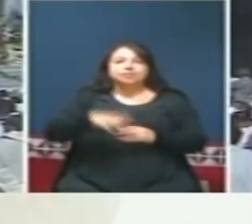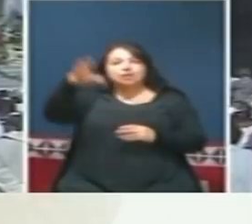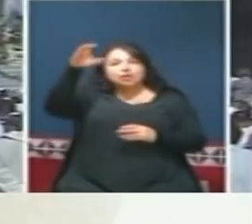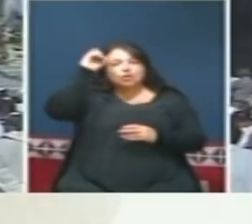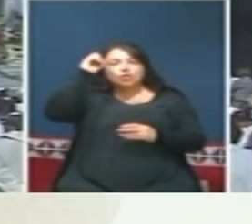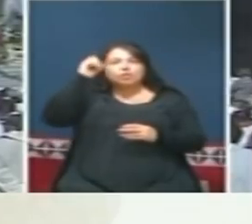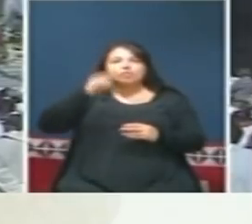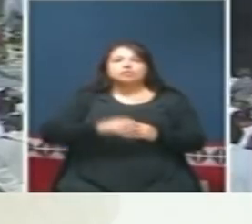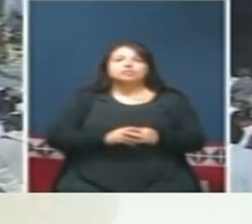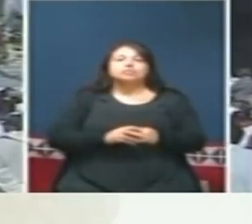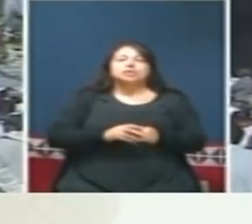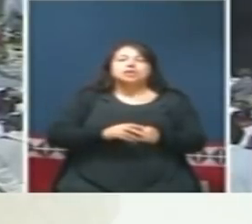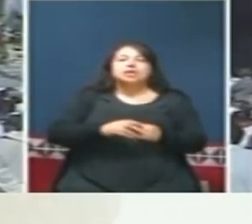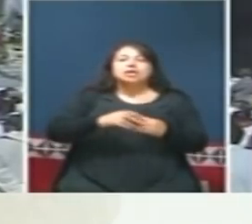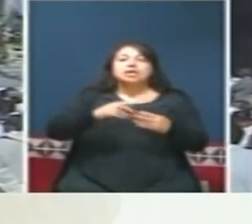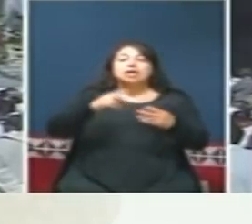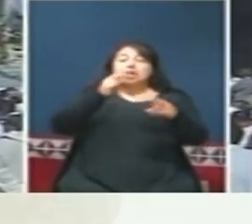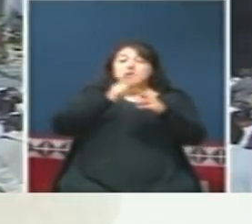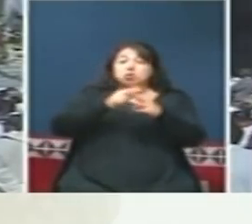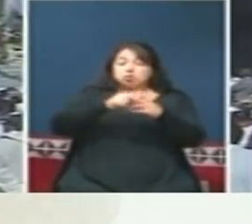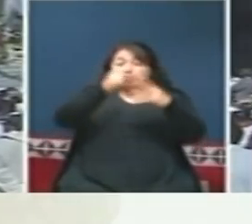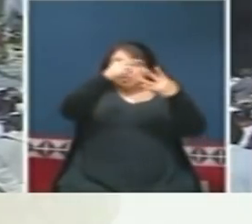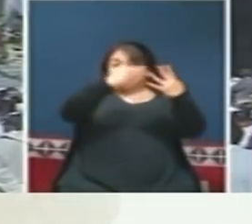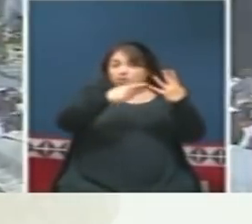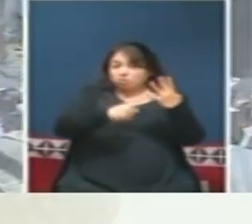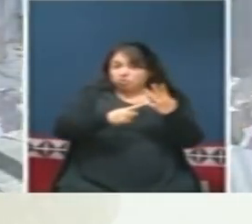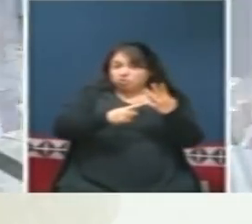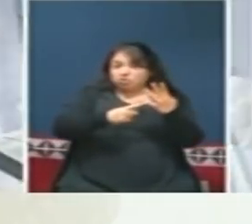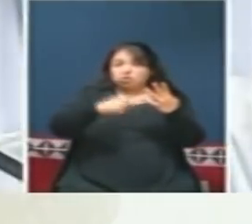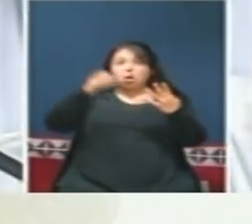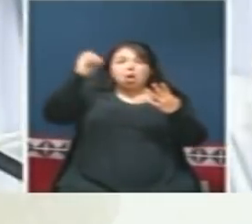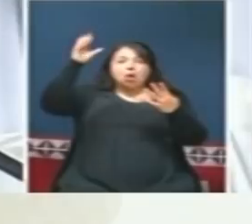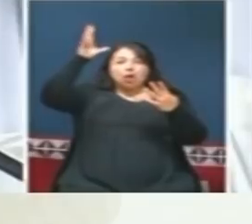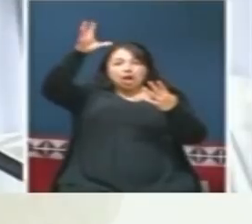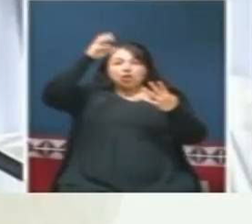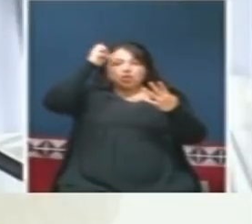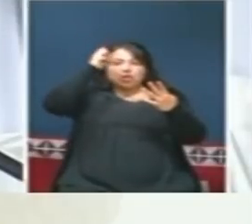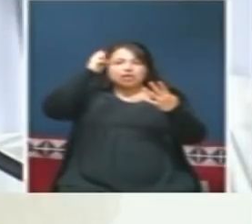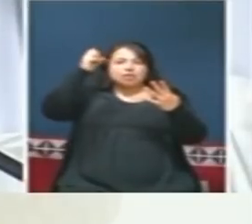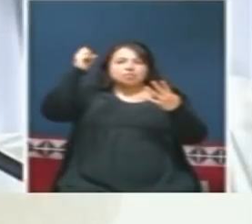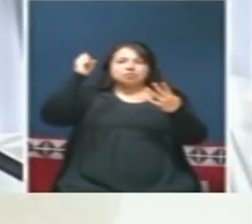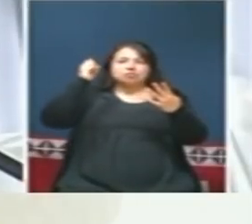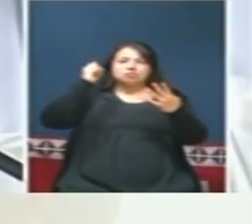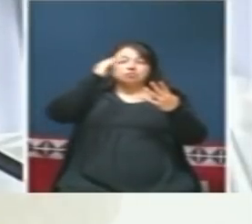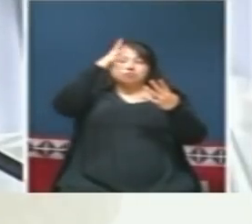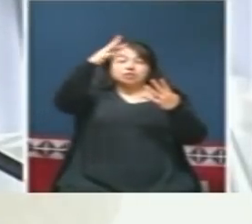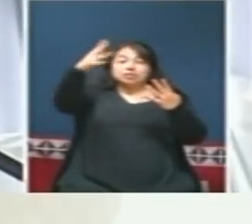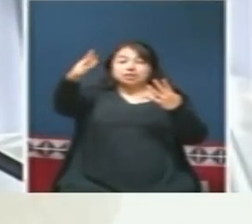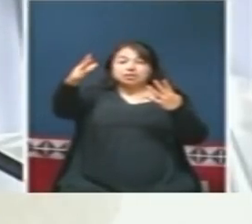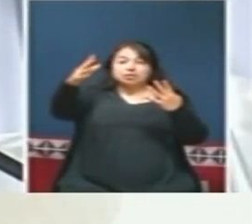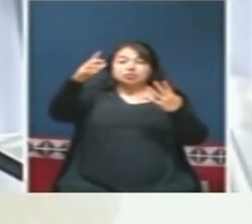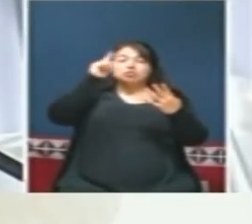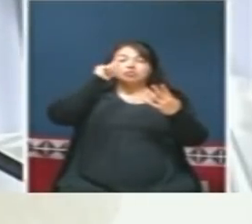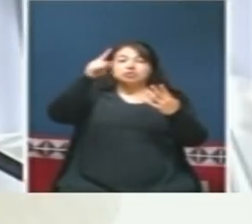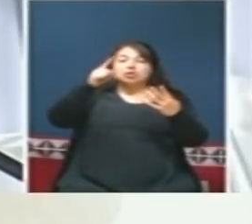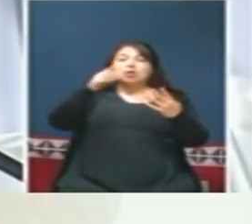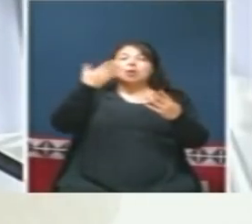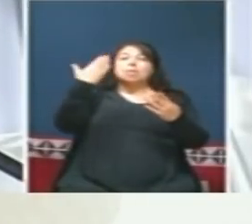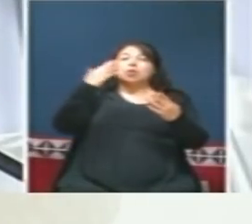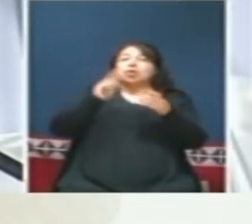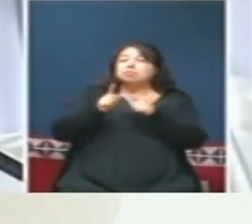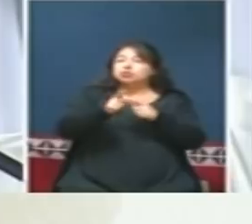Sus nombres brillarán siempre, para siempre en el camino de la vida, indicando el destino de nuestra